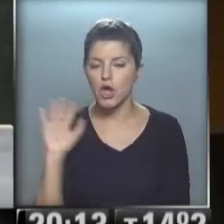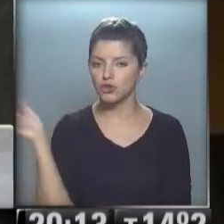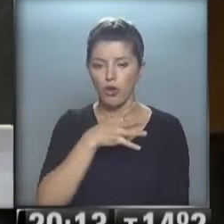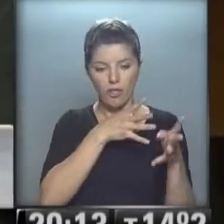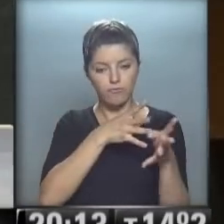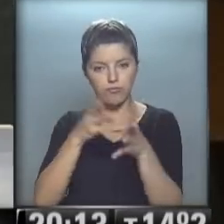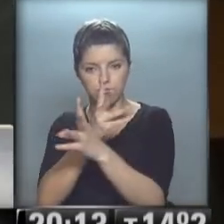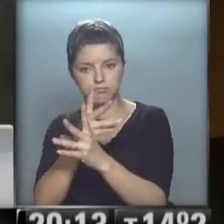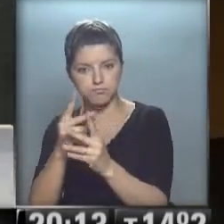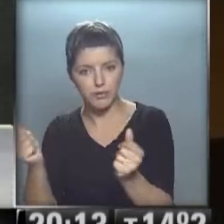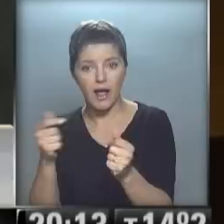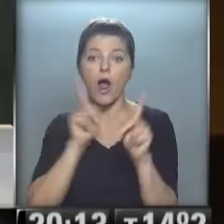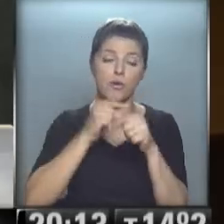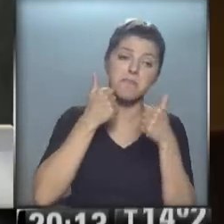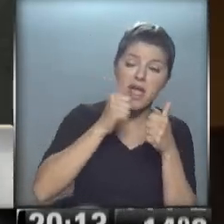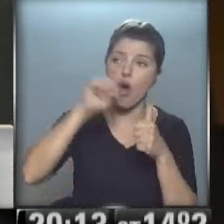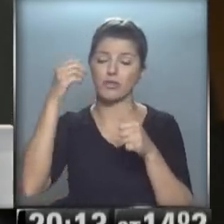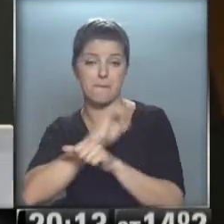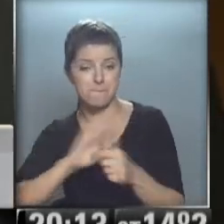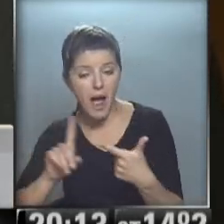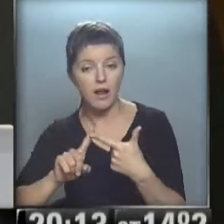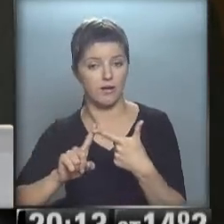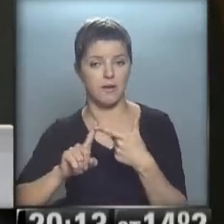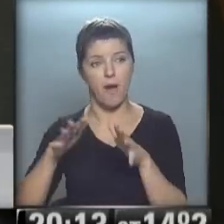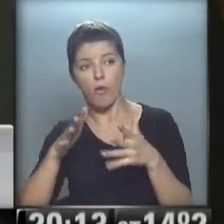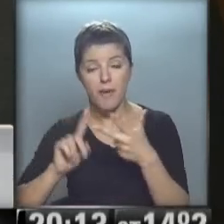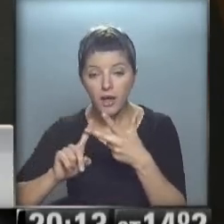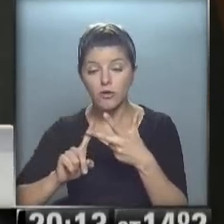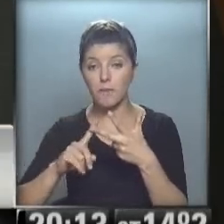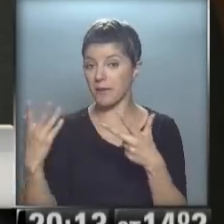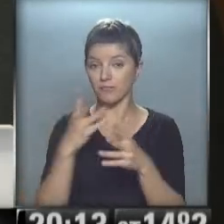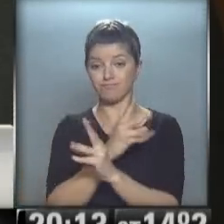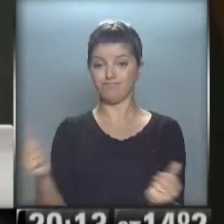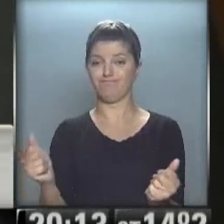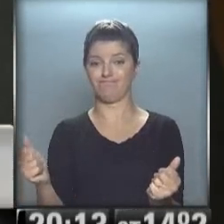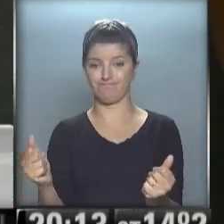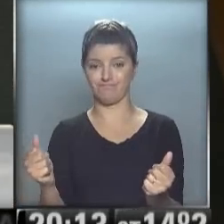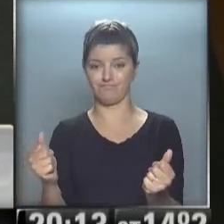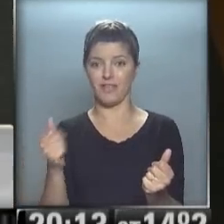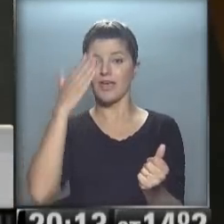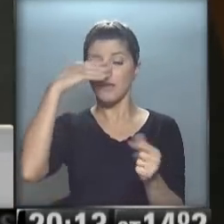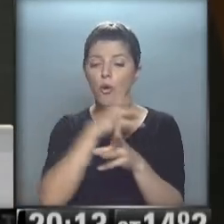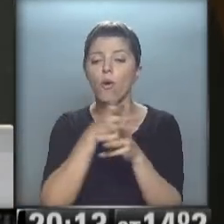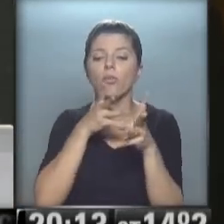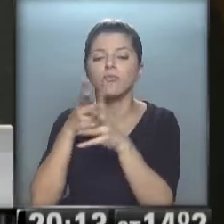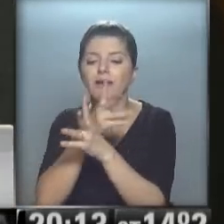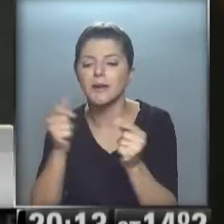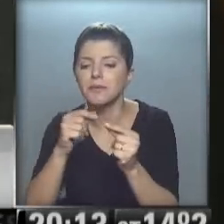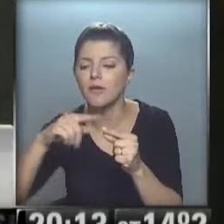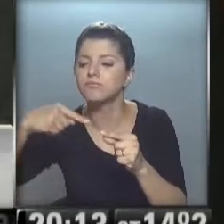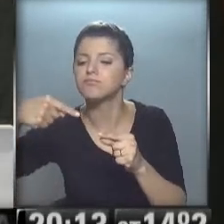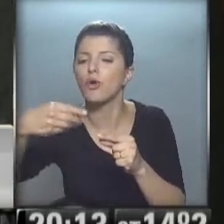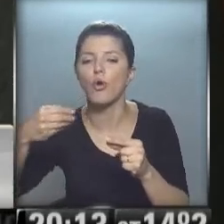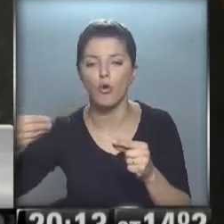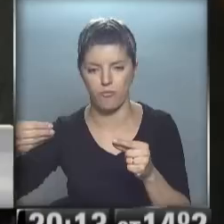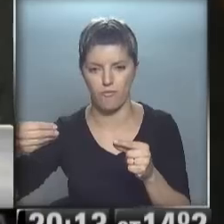terminan, terminan bien, terminan mal, terminan más o menos, pero terminan. ¿Y después qué? ¿Cómo